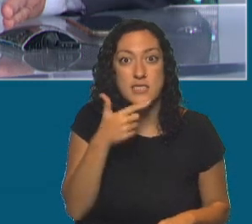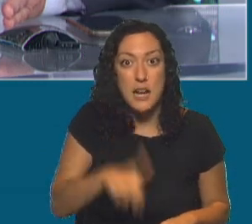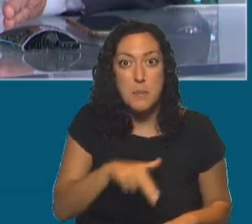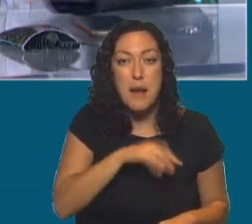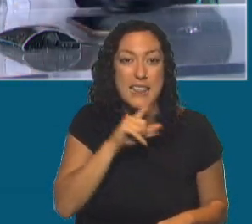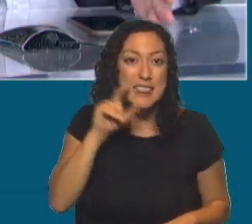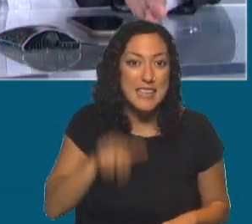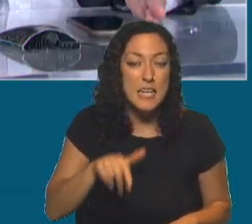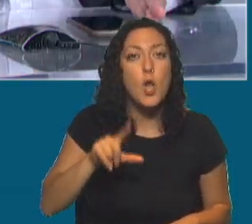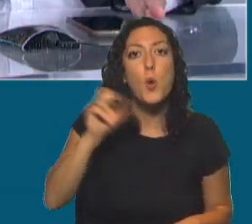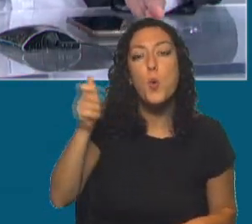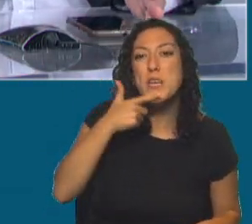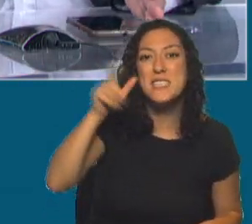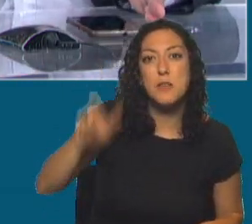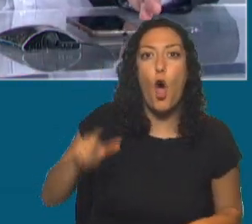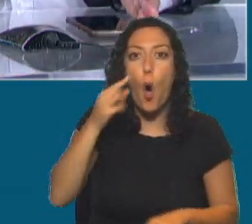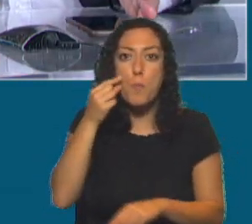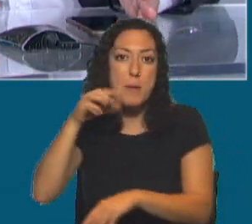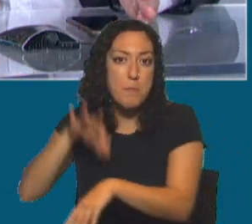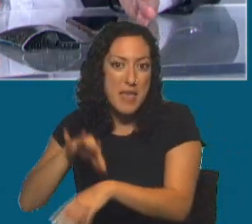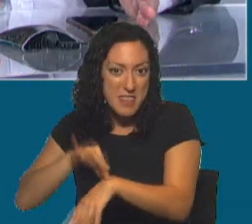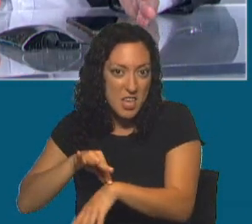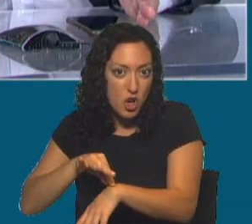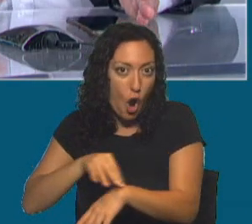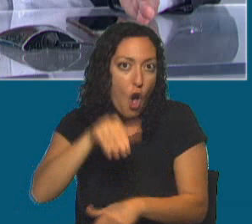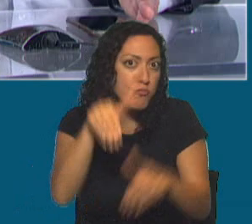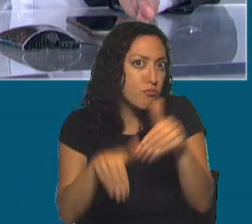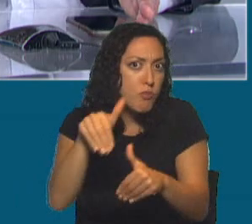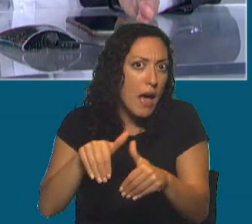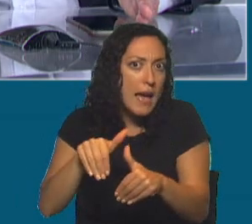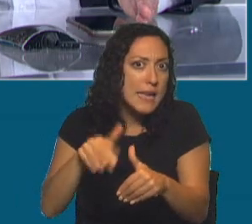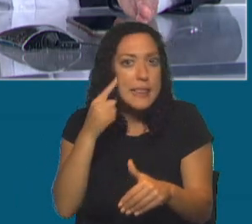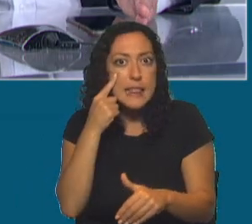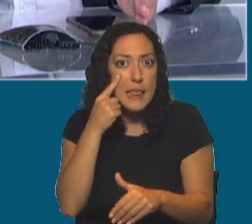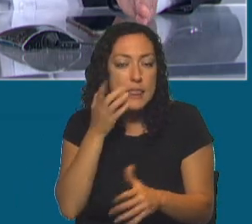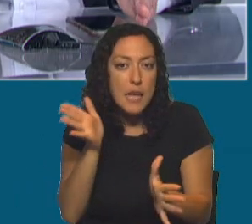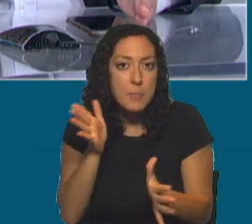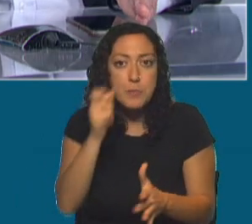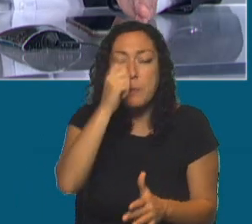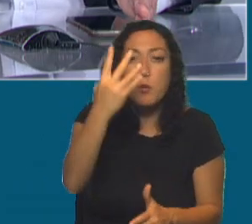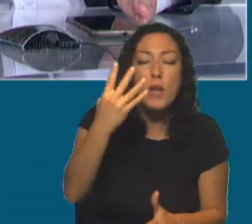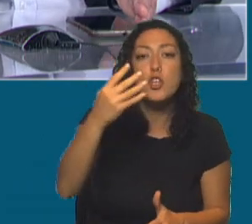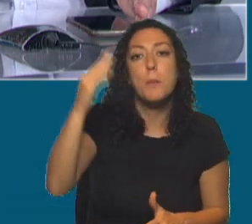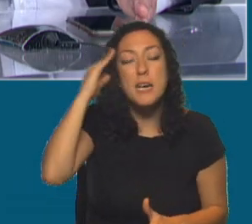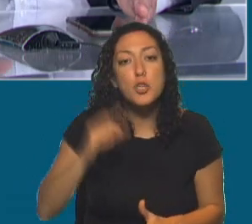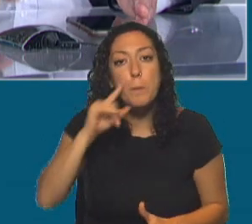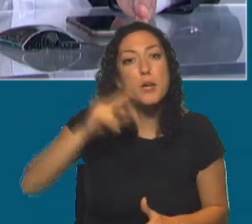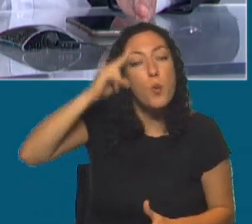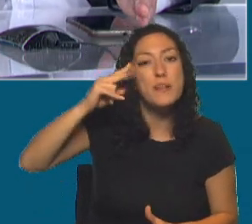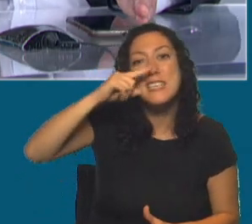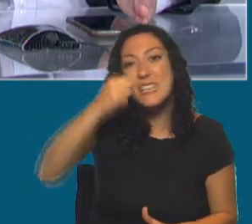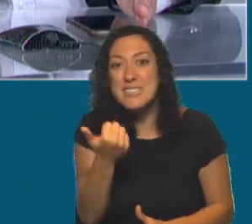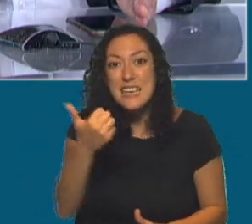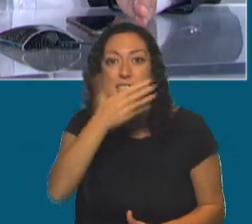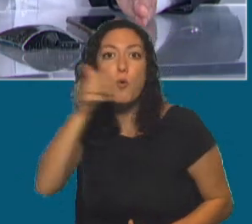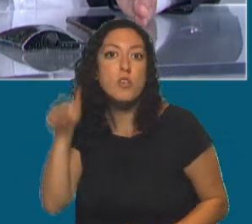Luis Aredes. Luis Aredes era un médico que había sido elegido intendente y la noche del 24 de marzo de 1976 fue